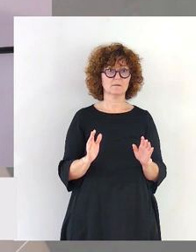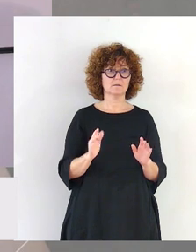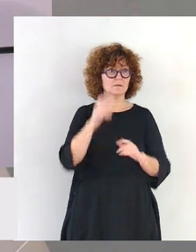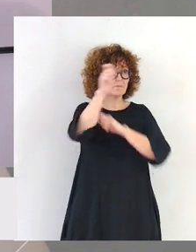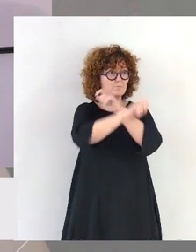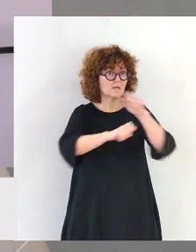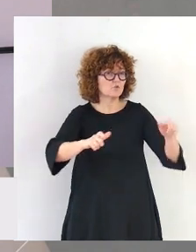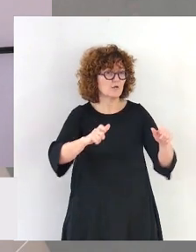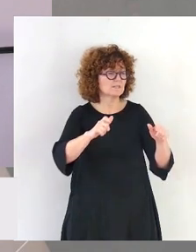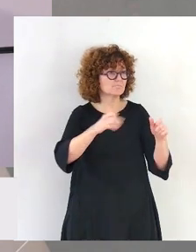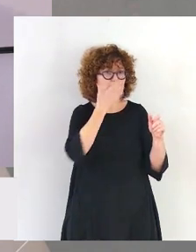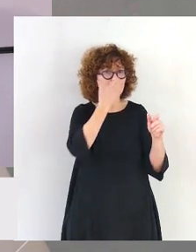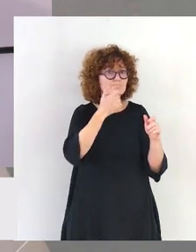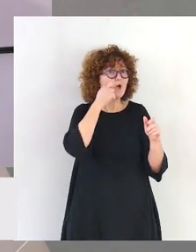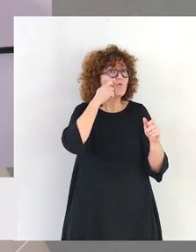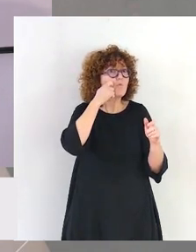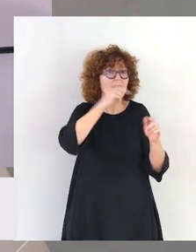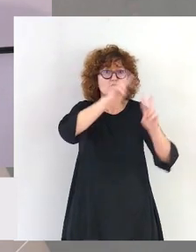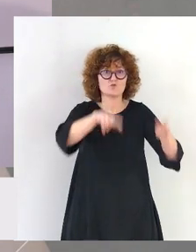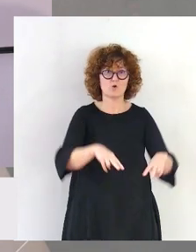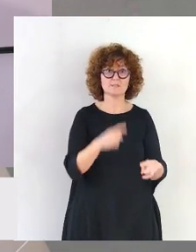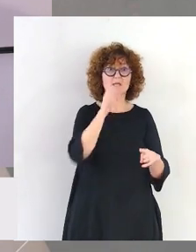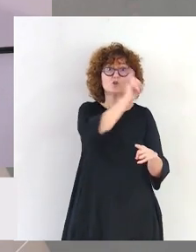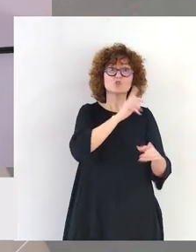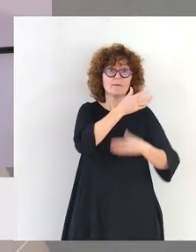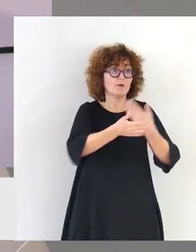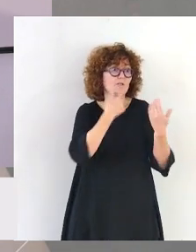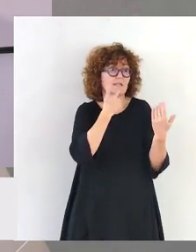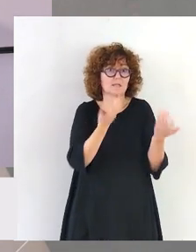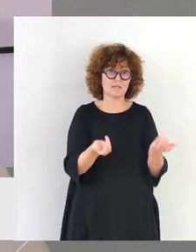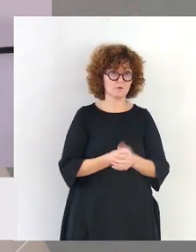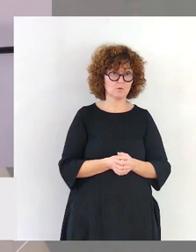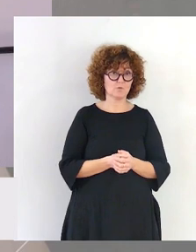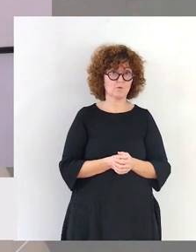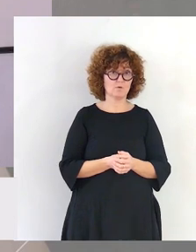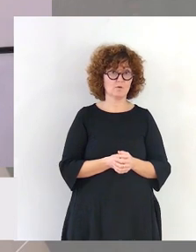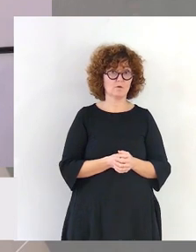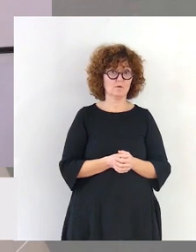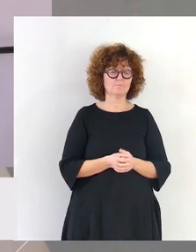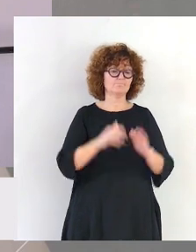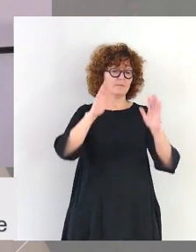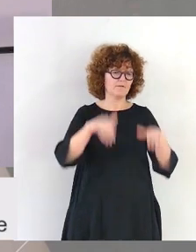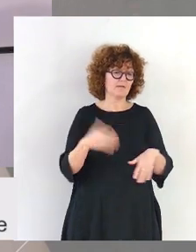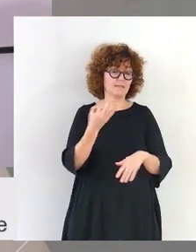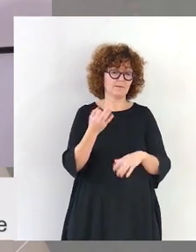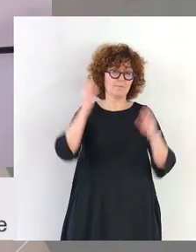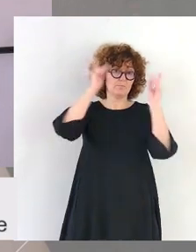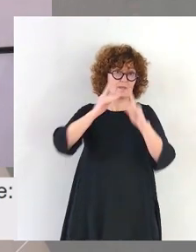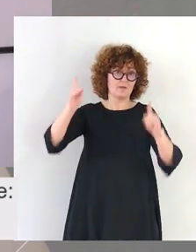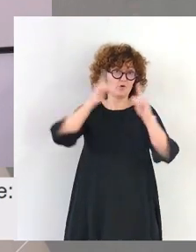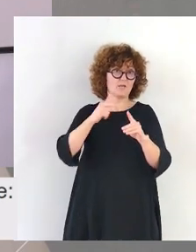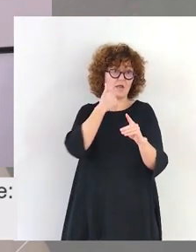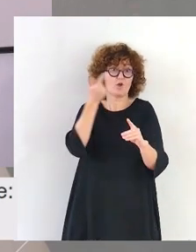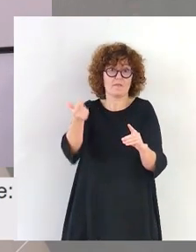personas no son humanas no saben lo que están diciendo y eh Y no nos queda más remedio que hacer esa pedagogía que tú dices de